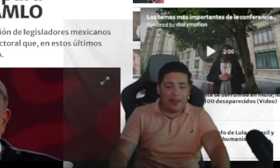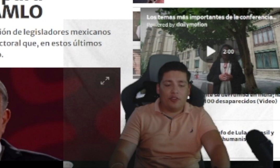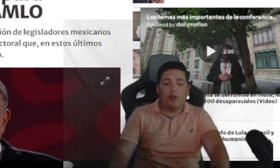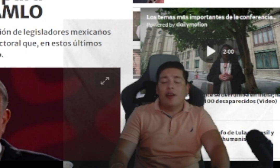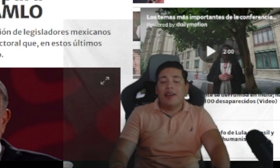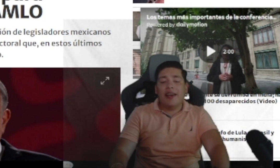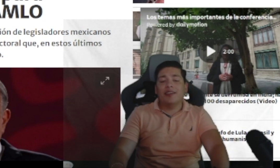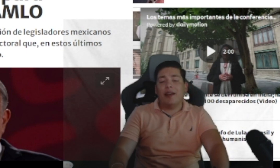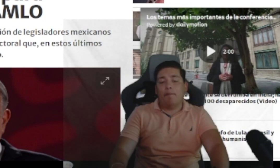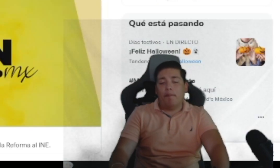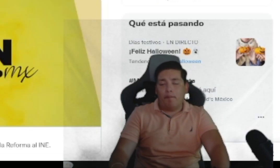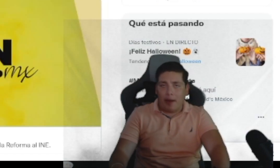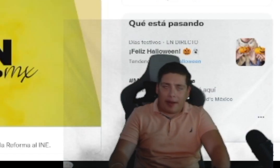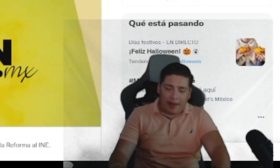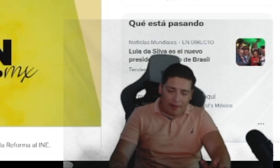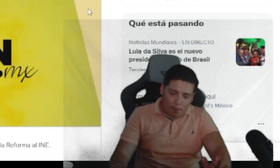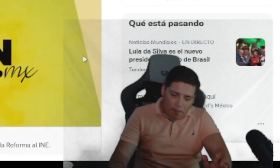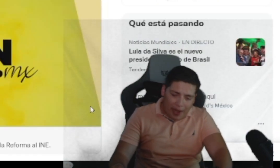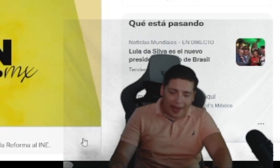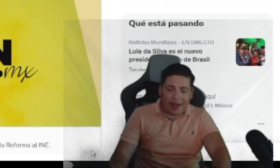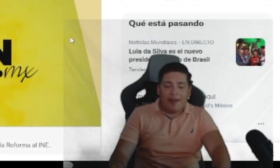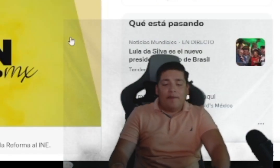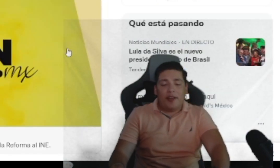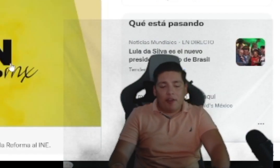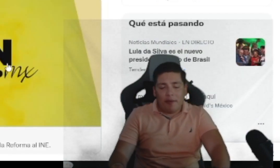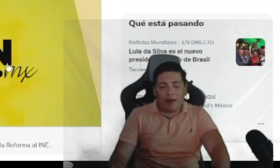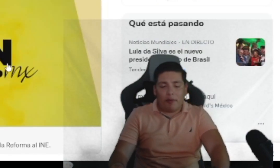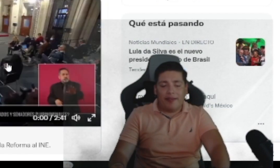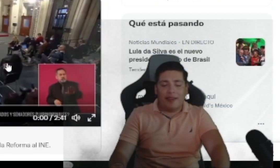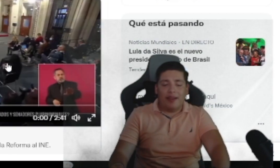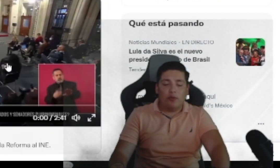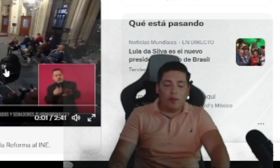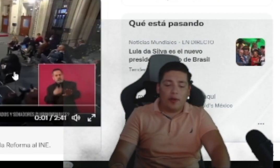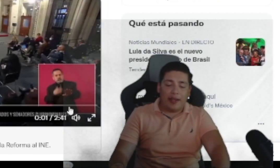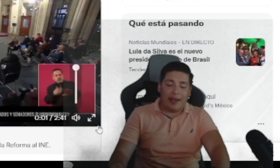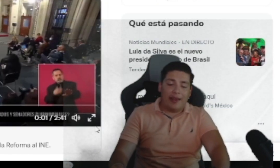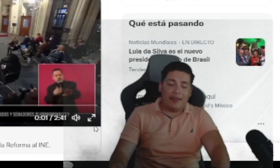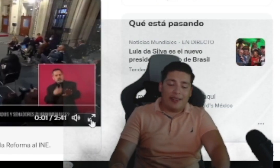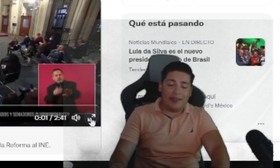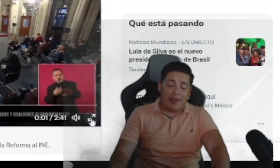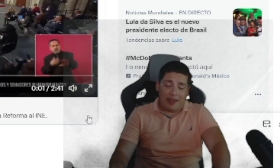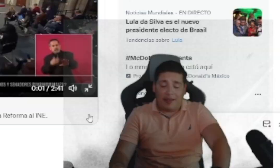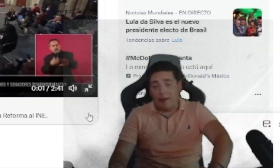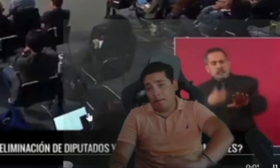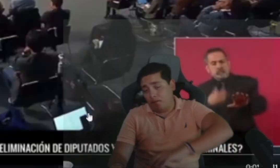el silencio y es que, para variar, de nueva cuenta tuvo que